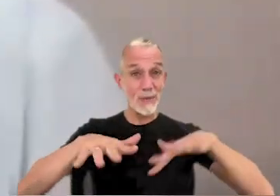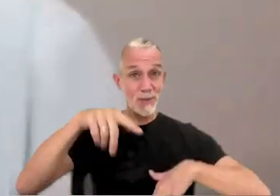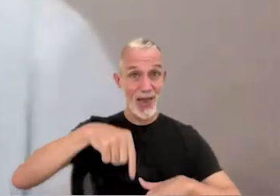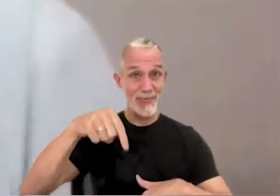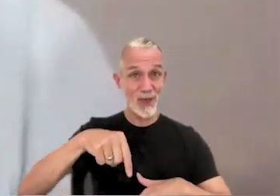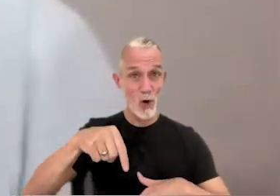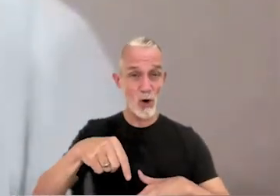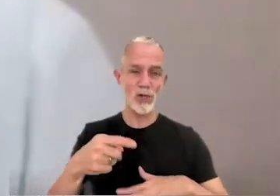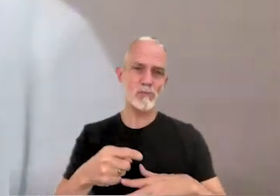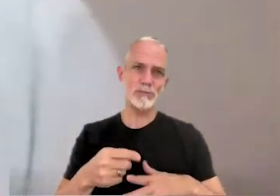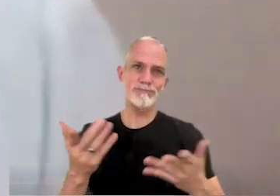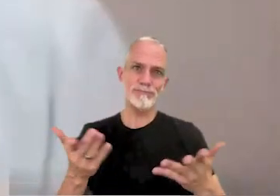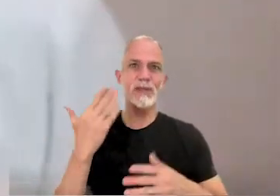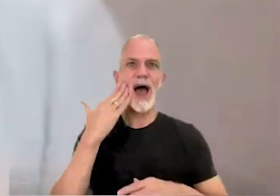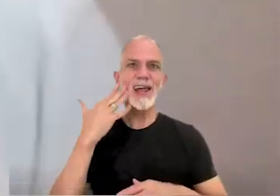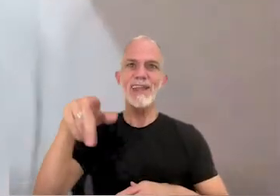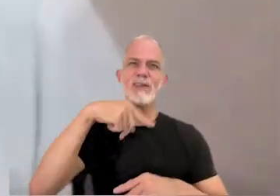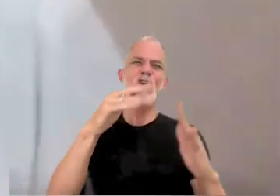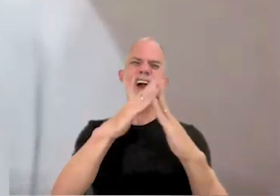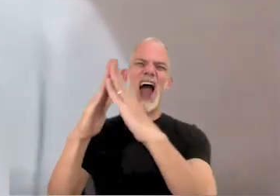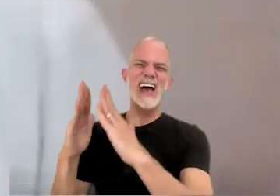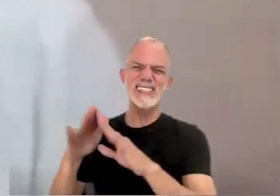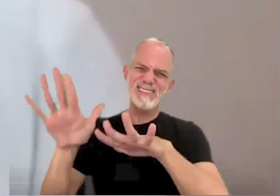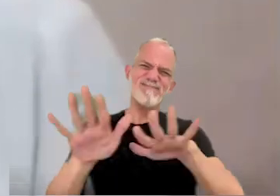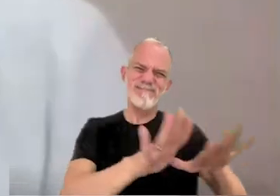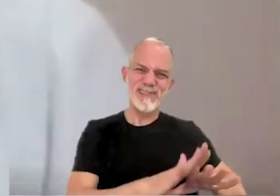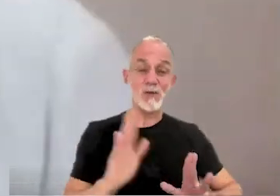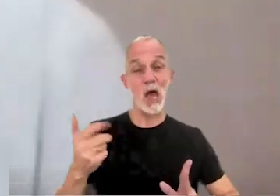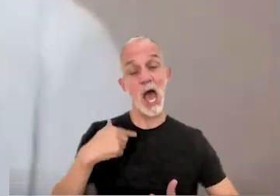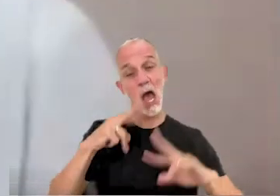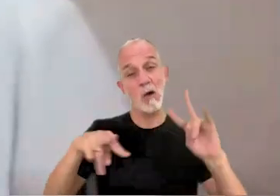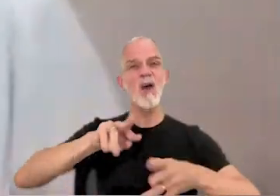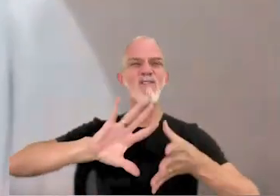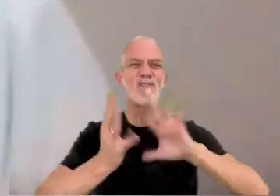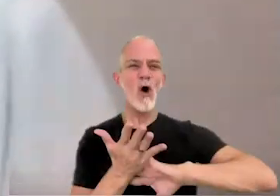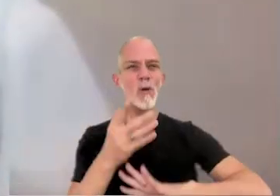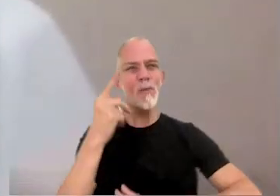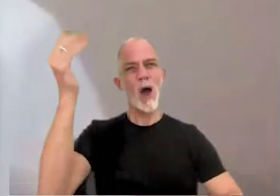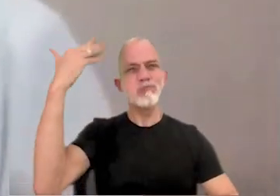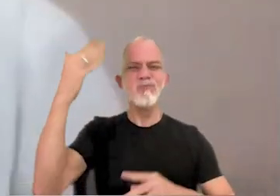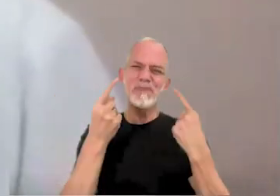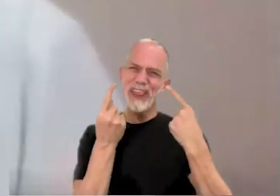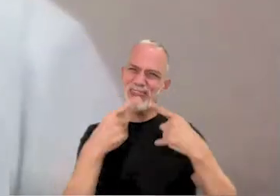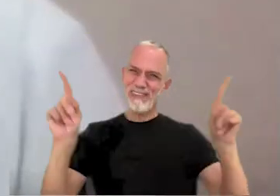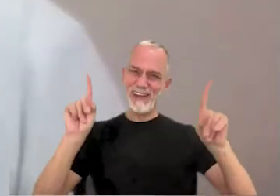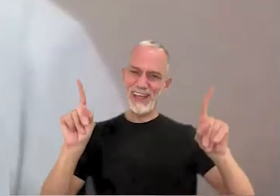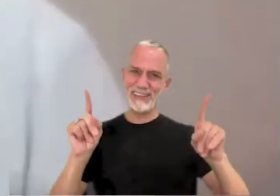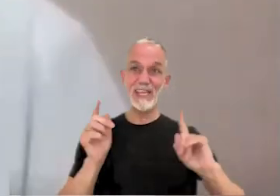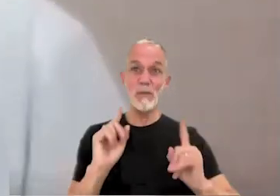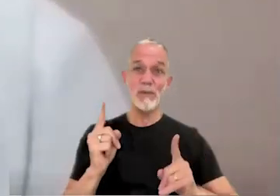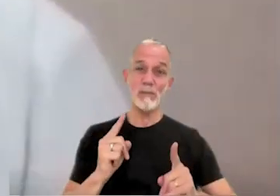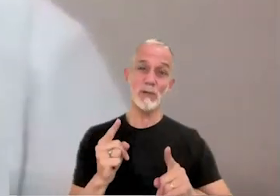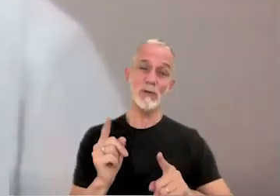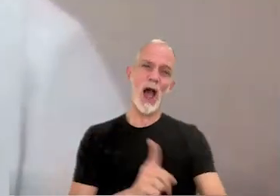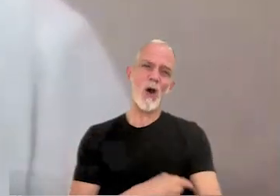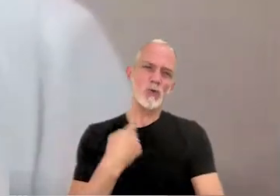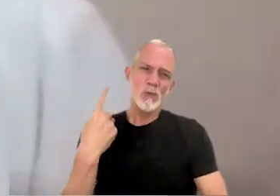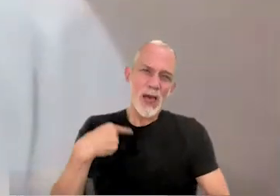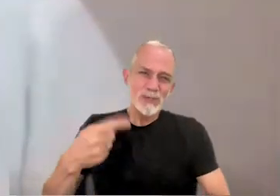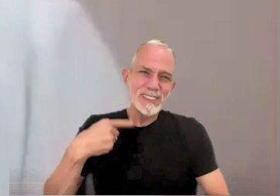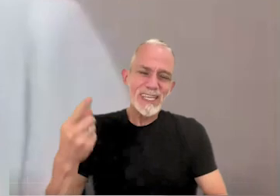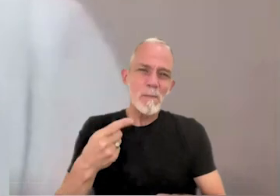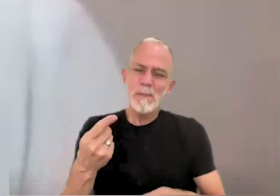la tarde, están todos en sus casas, busqué una metodología de exposición distinta a la que estamos acostumbrados un poco, a la